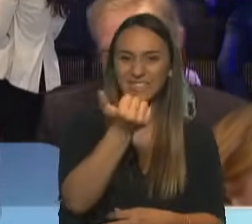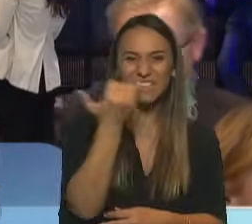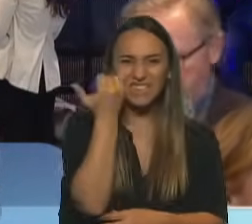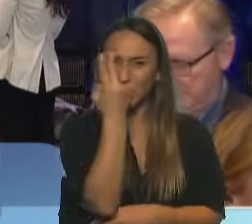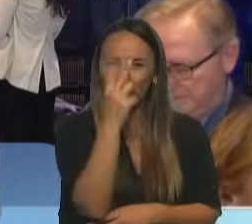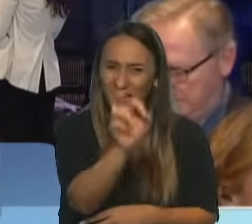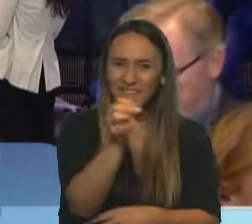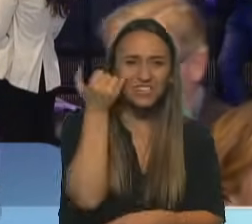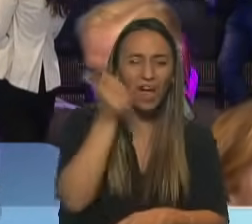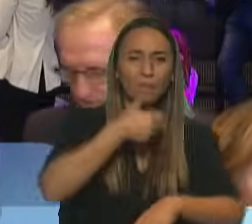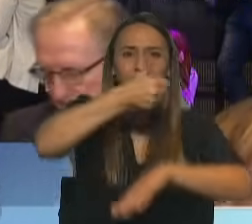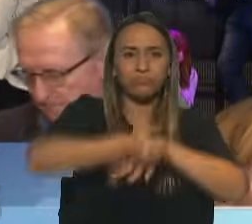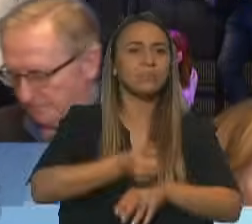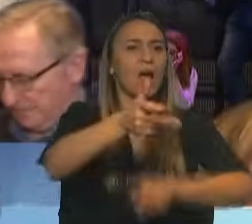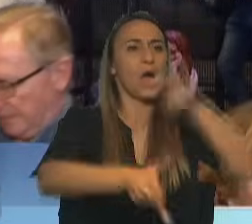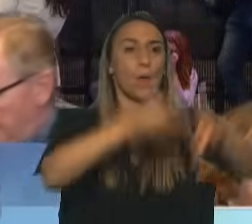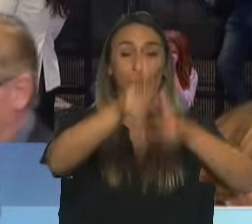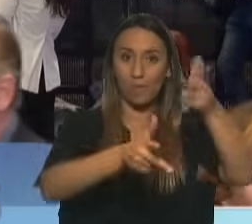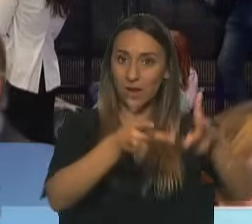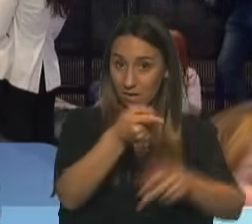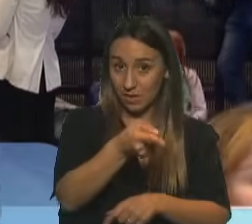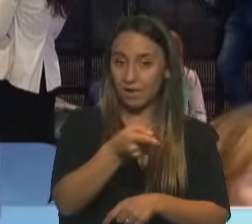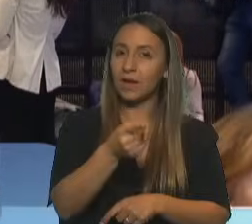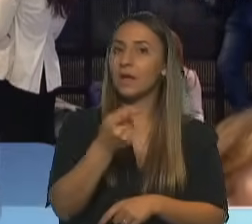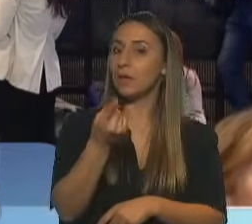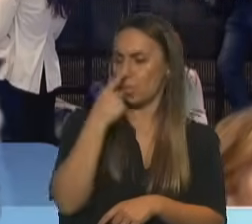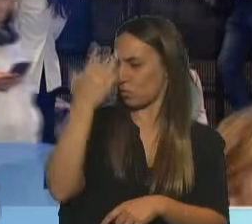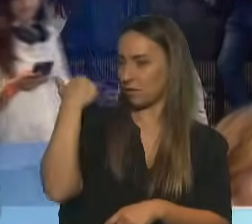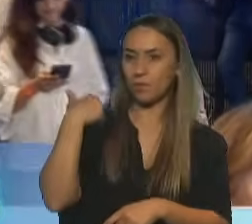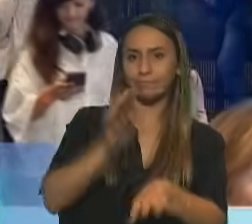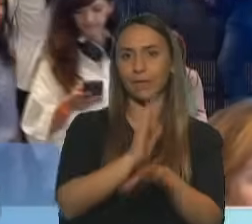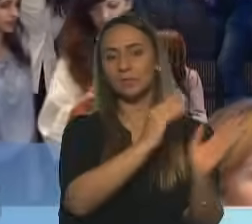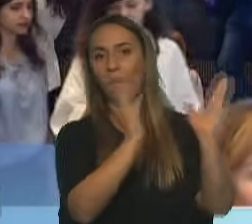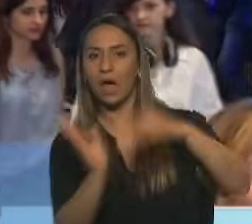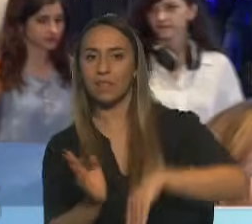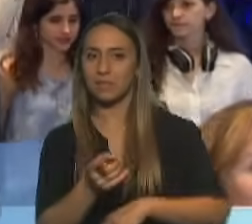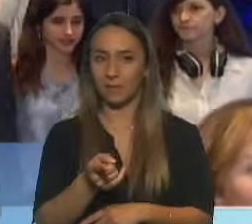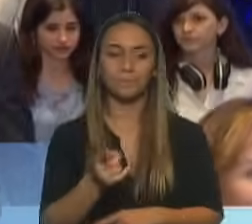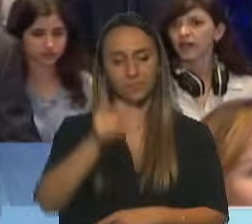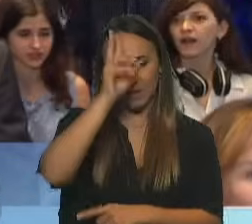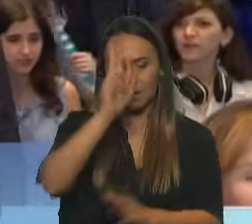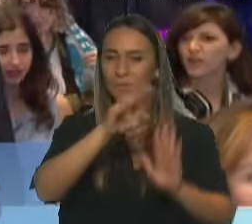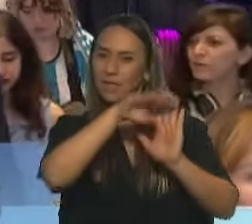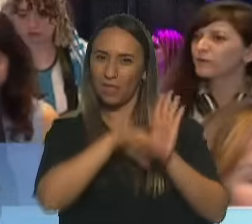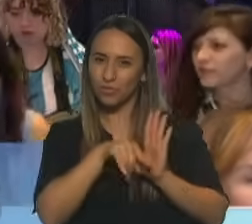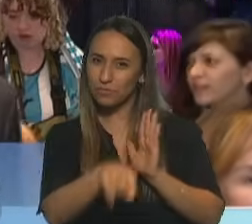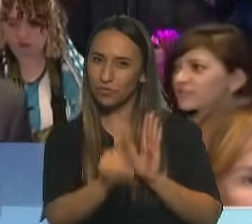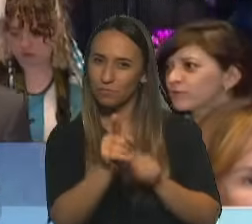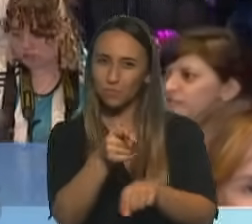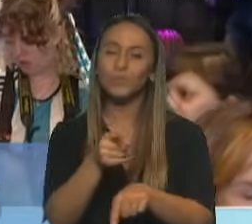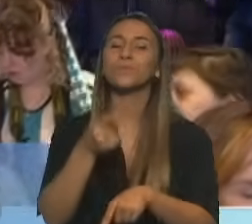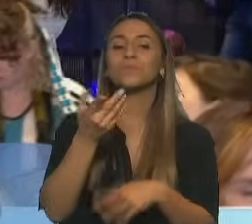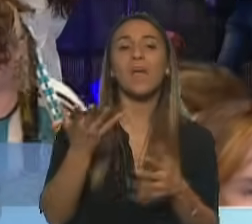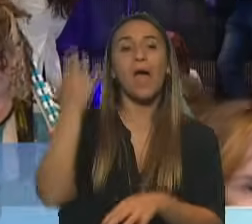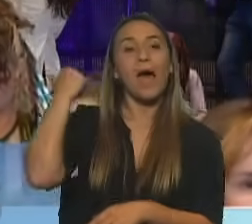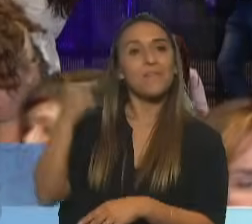teníamos los primeros voceros y sí. habitualmente esto era un poquito más tarde. Exacto, y respetando el esquema, ¿no? Que en las PASO de agosto, cuando el número estaba quizá más difícil,